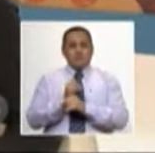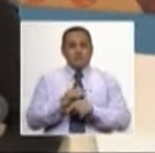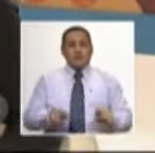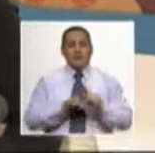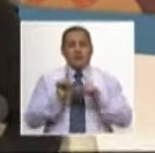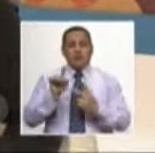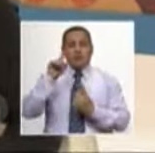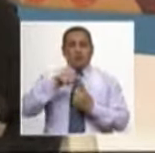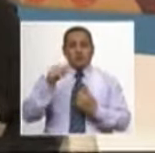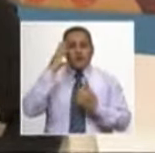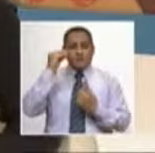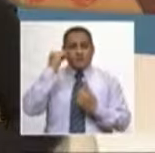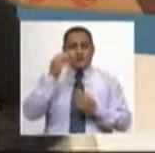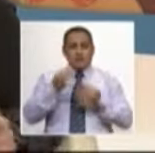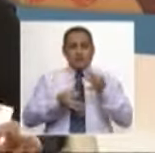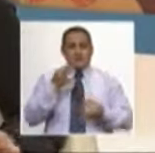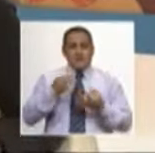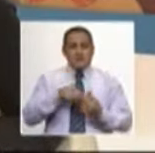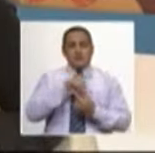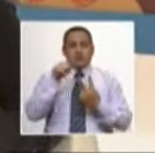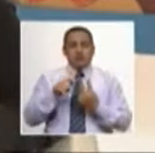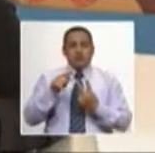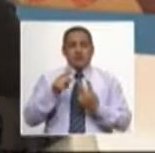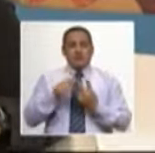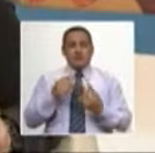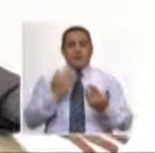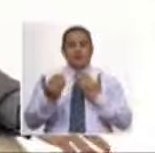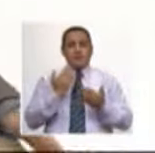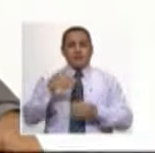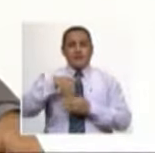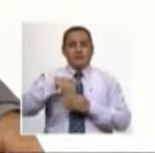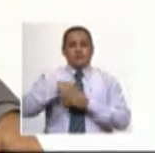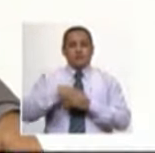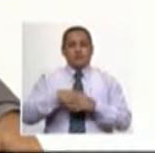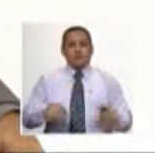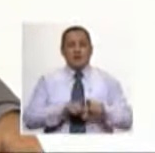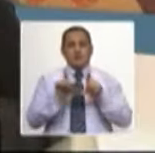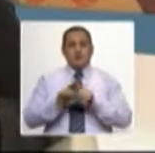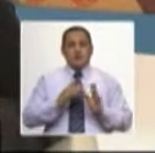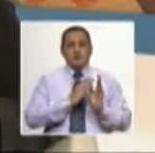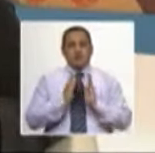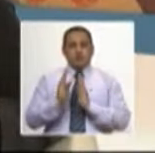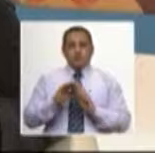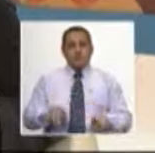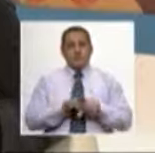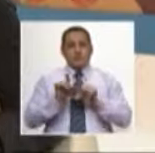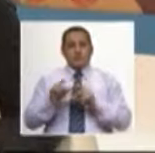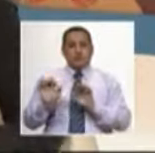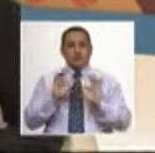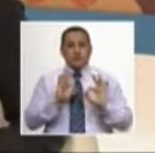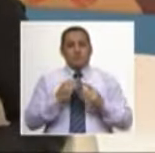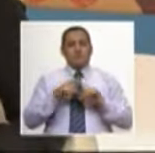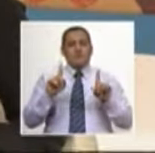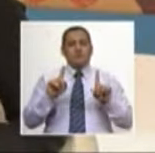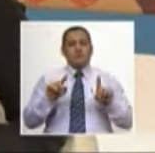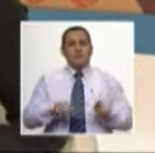sobre jurisprudencia y otro sobre el modo de elección, claro, ¿no? todo el proceso y los modos. Pero